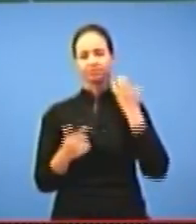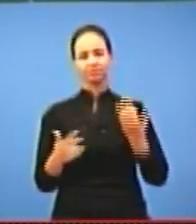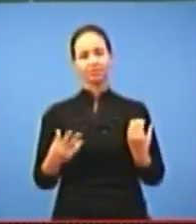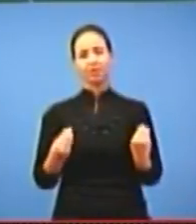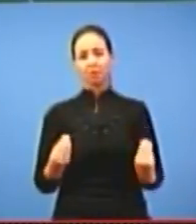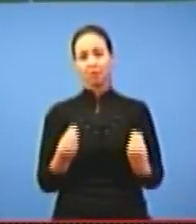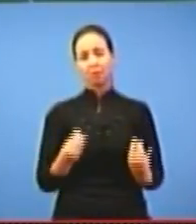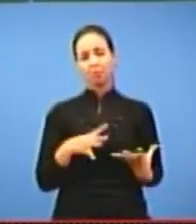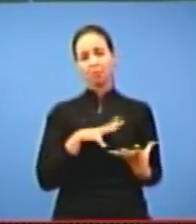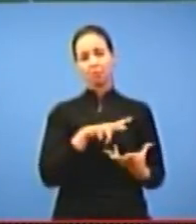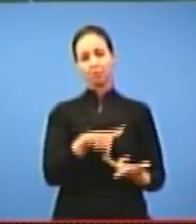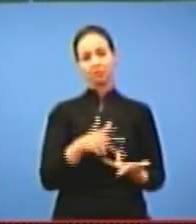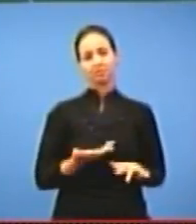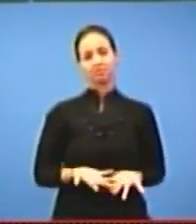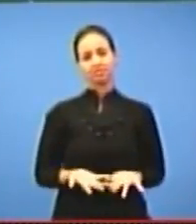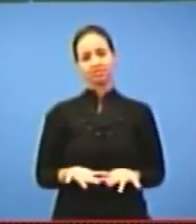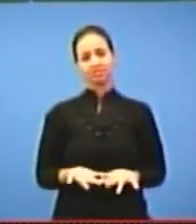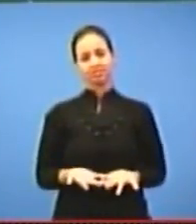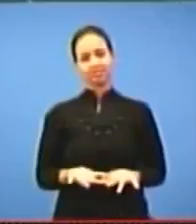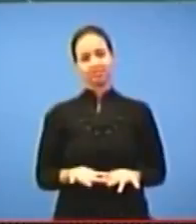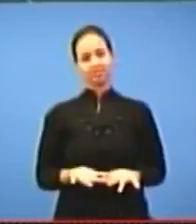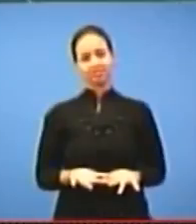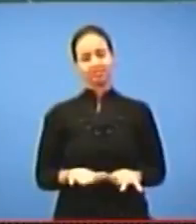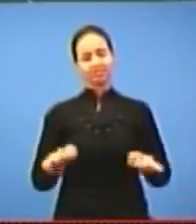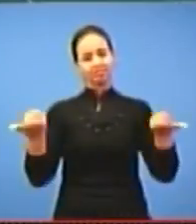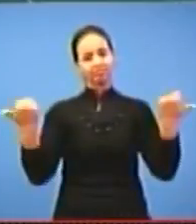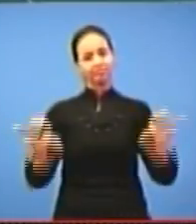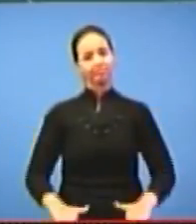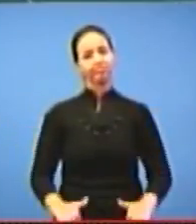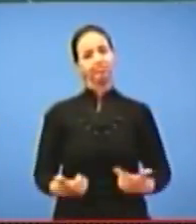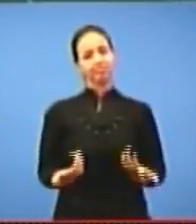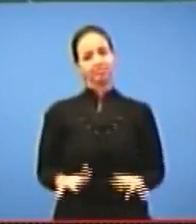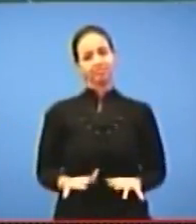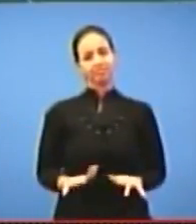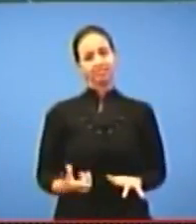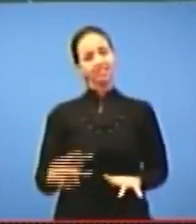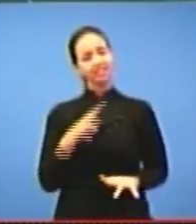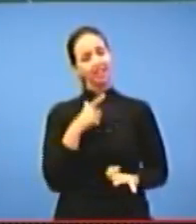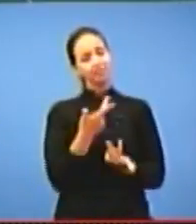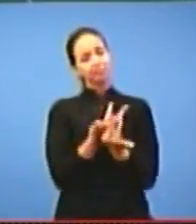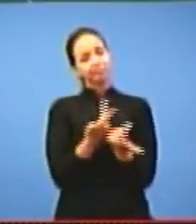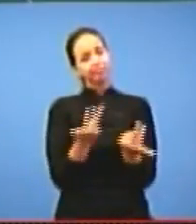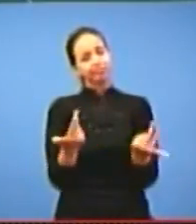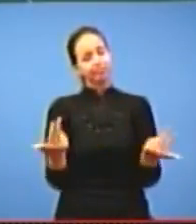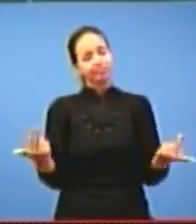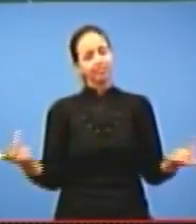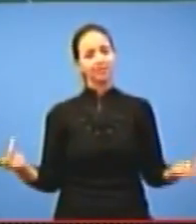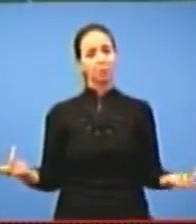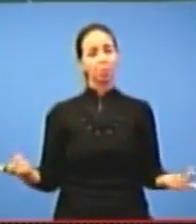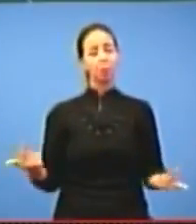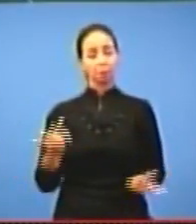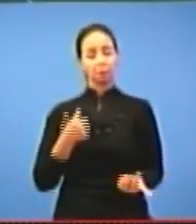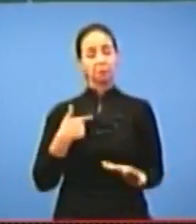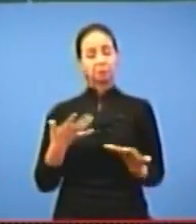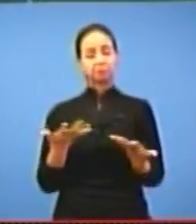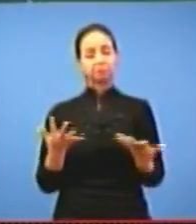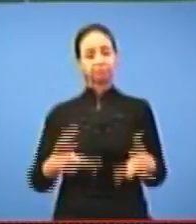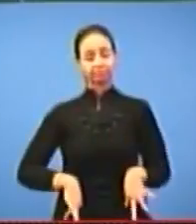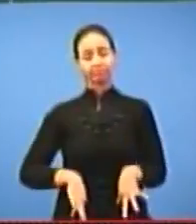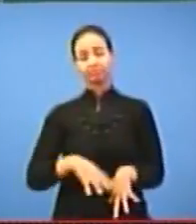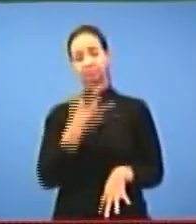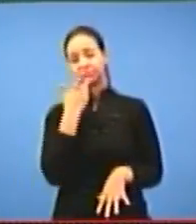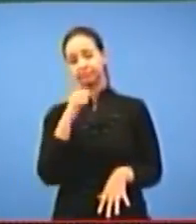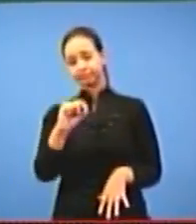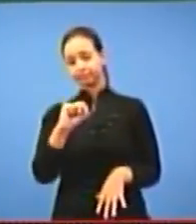mundo? Ninguna. Es derrota, un pueblo que tuvo todo. Pero yo quiero terminar diciendo lo